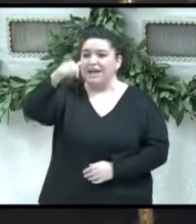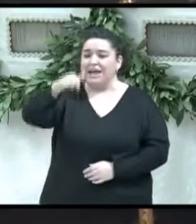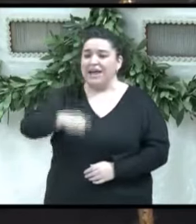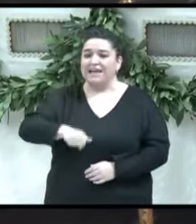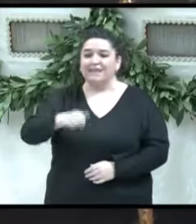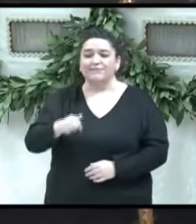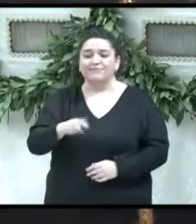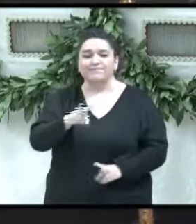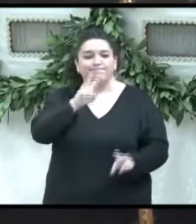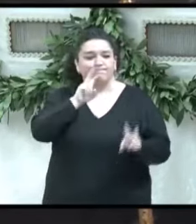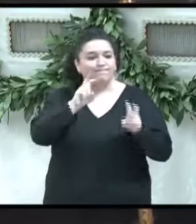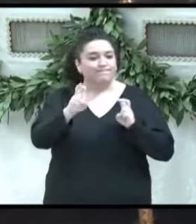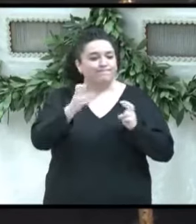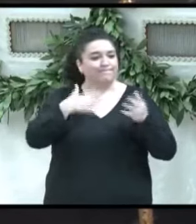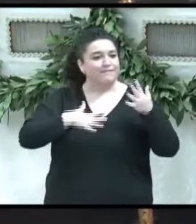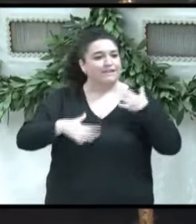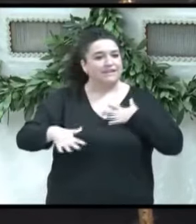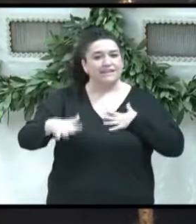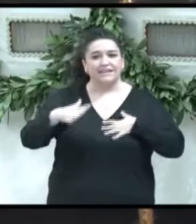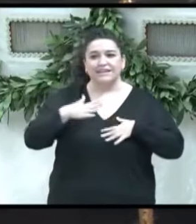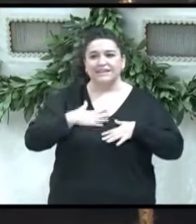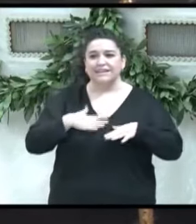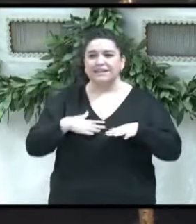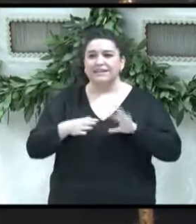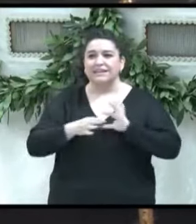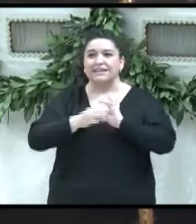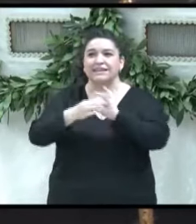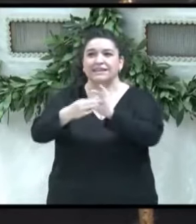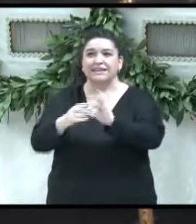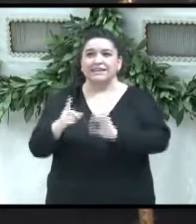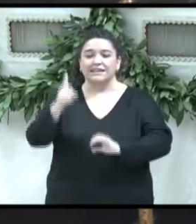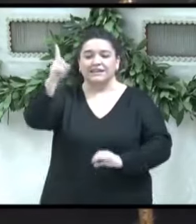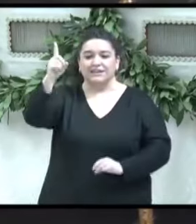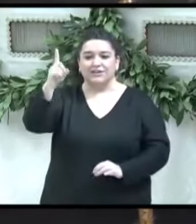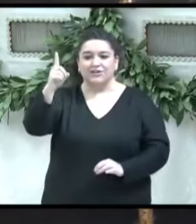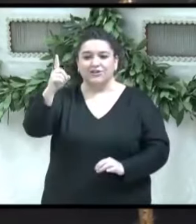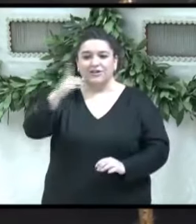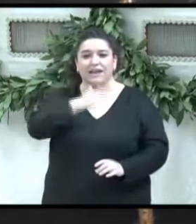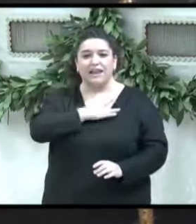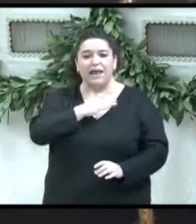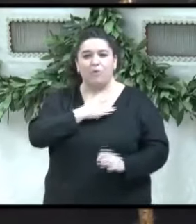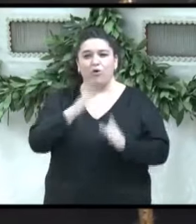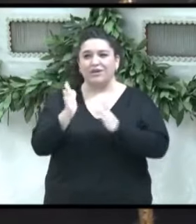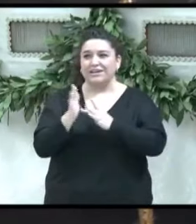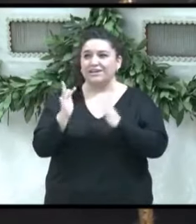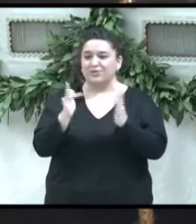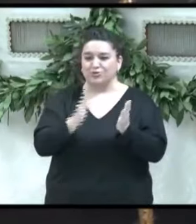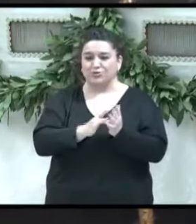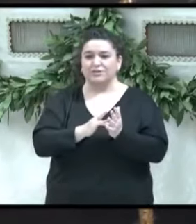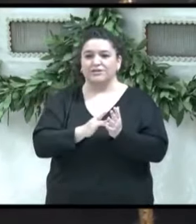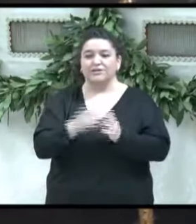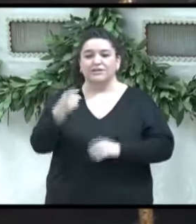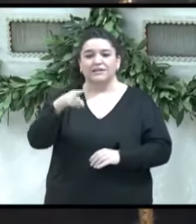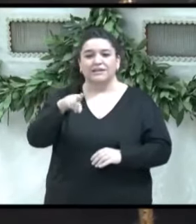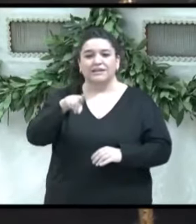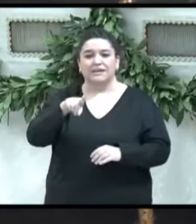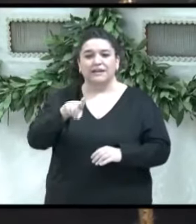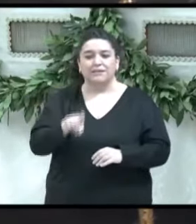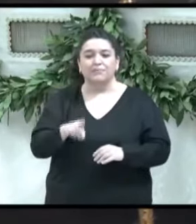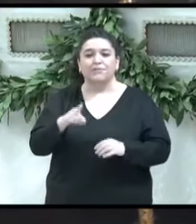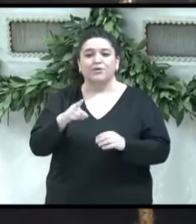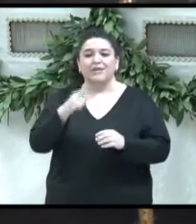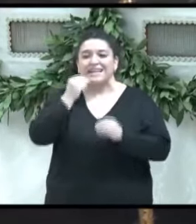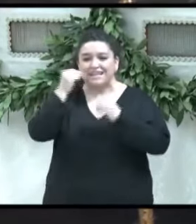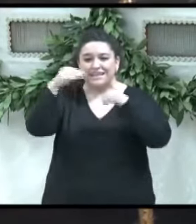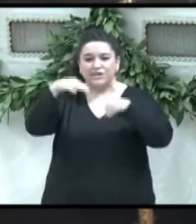se respire la presencia de Dios el amor de jesucristo la antropología